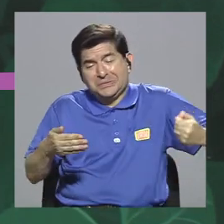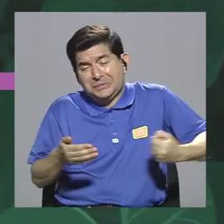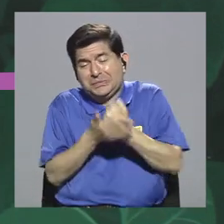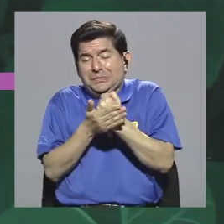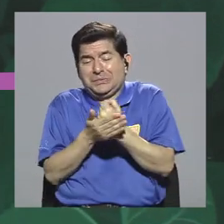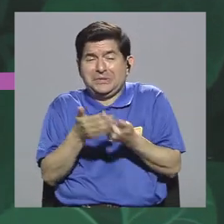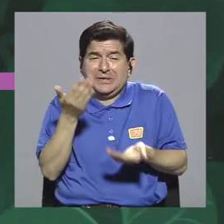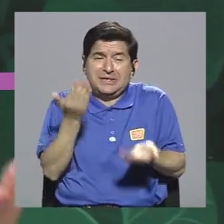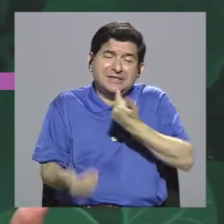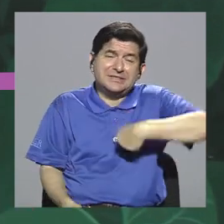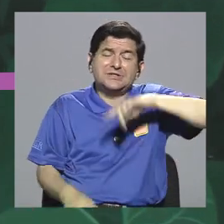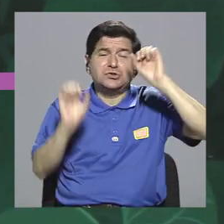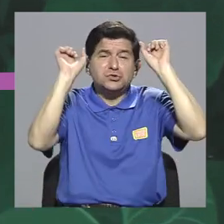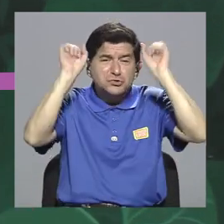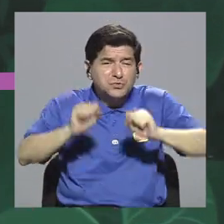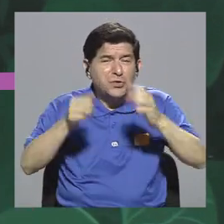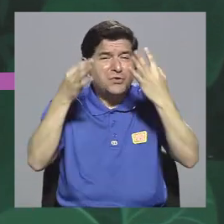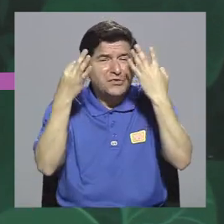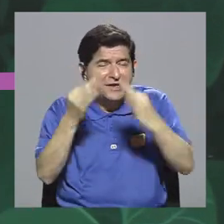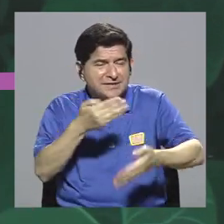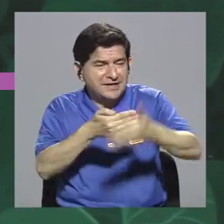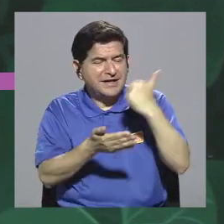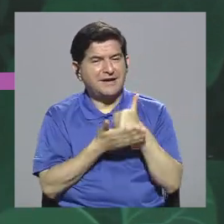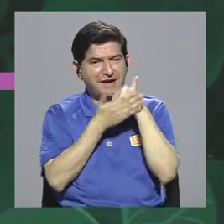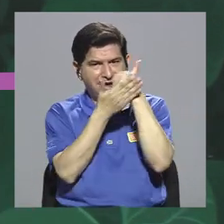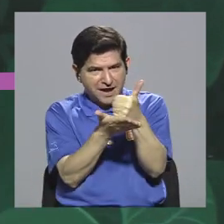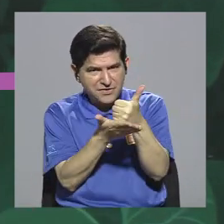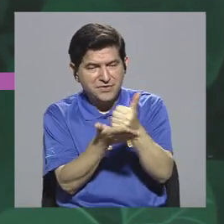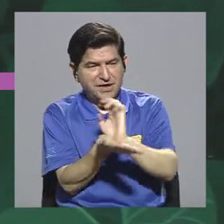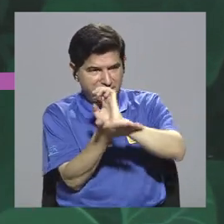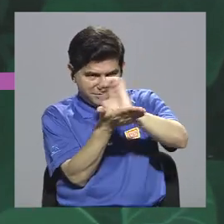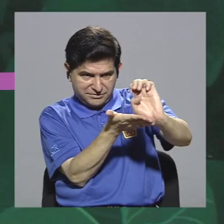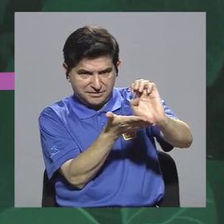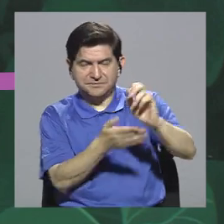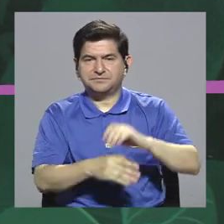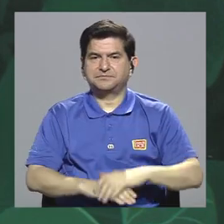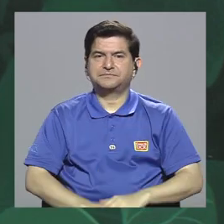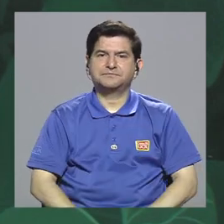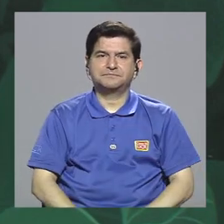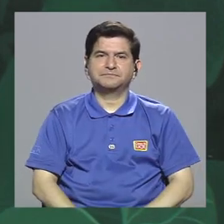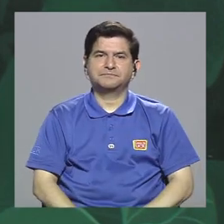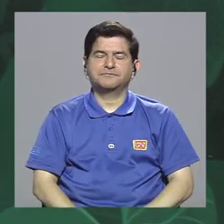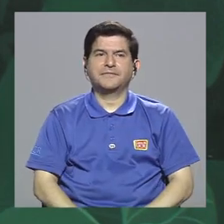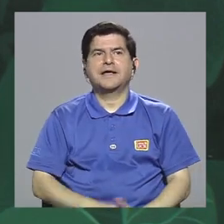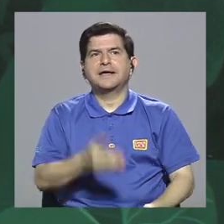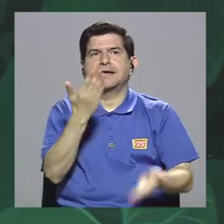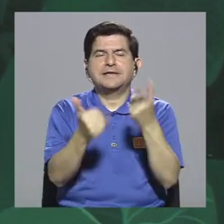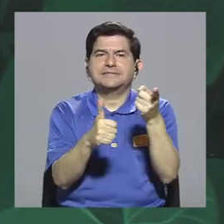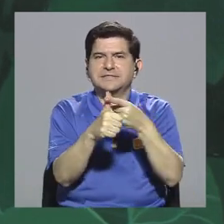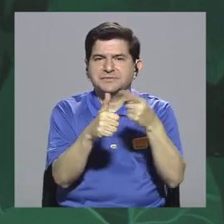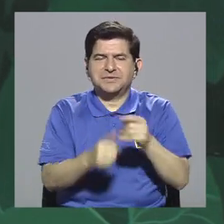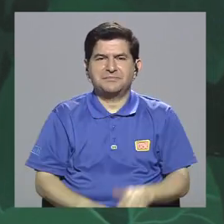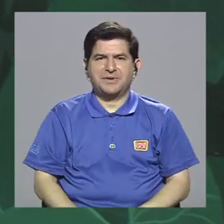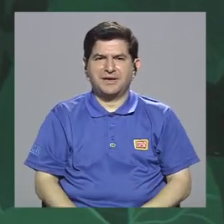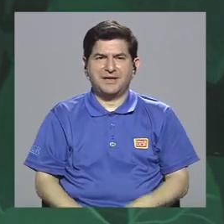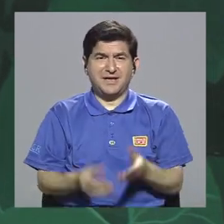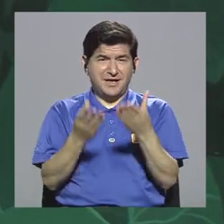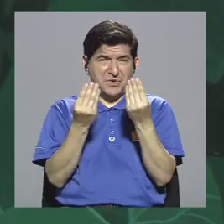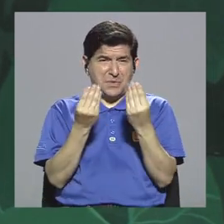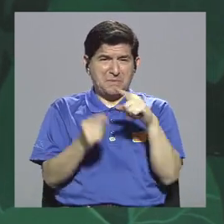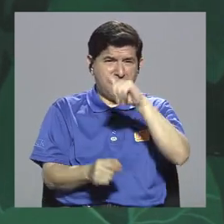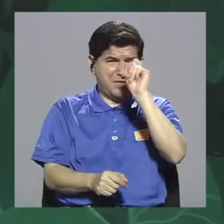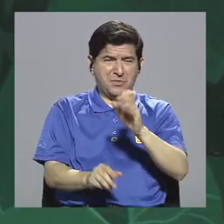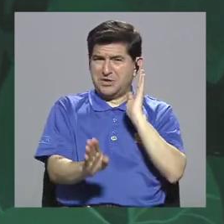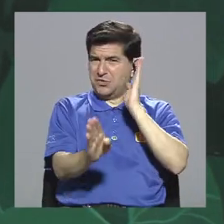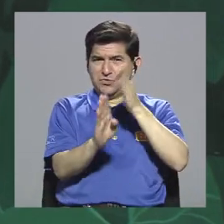lo cual nosotros tal vez pudimos haber contribuido para que se previniera. Entonces, un poco primero abandonar el miedo de hacer la pregunta